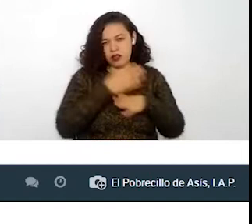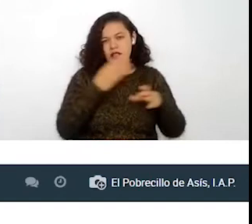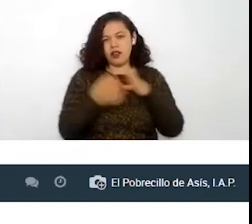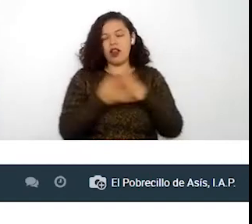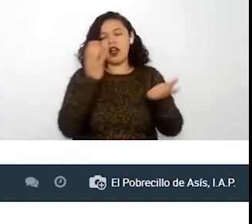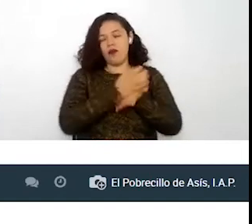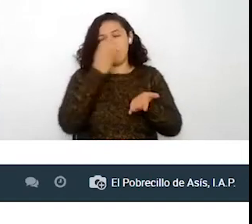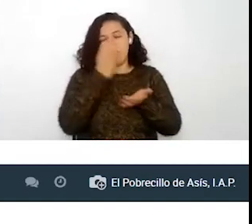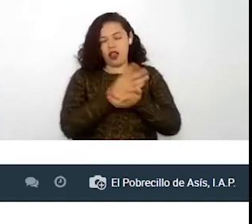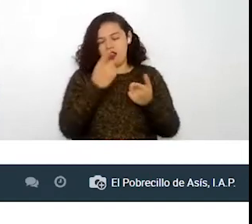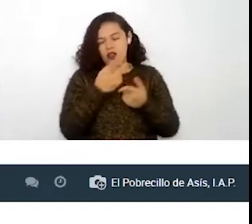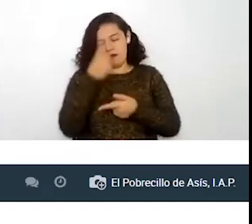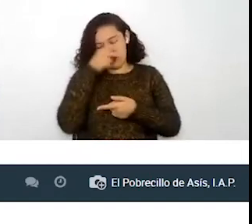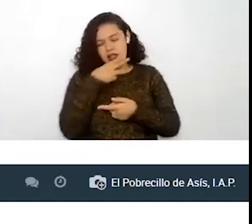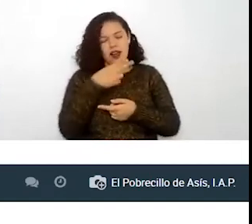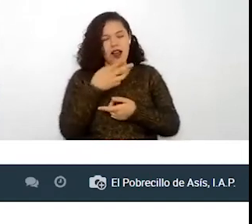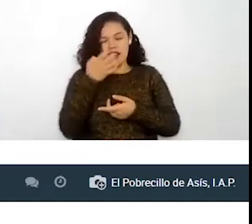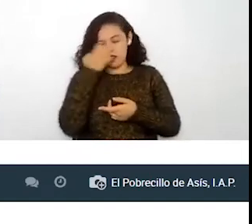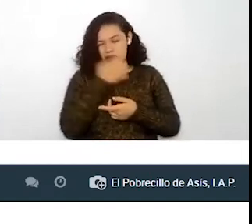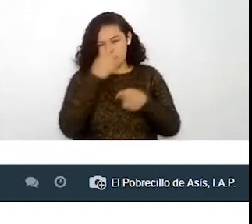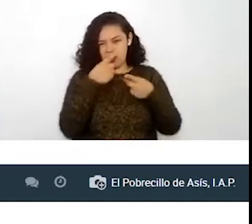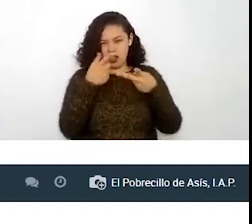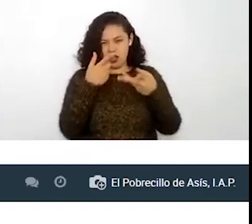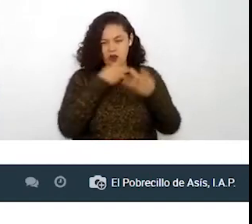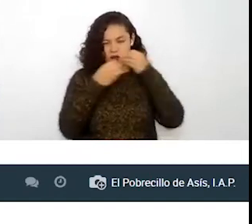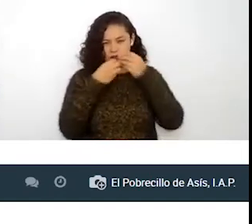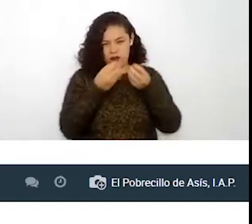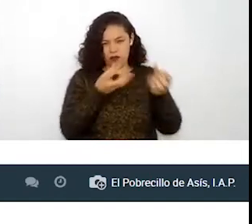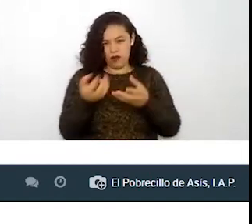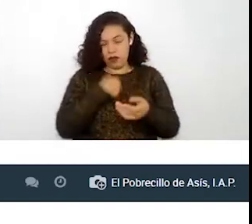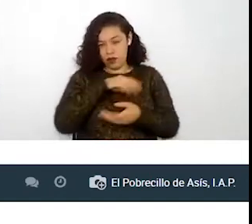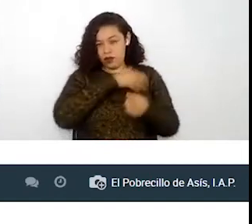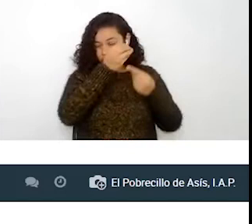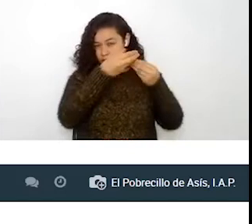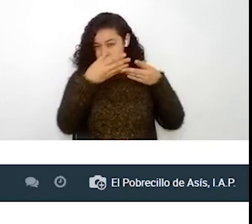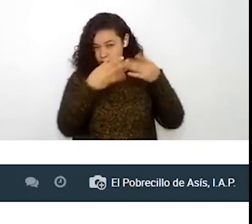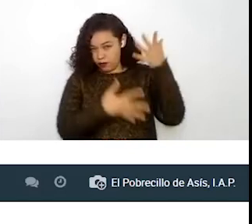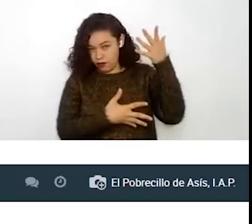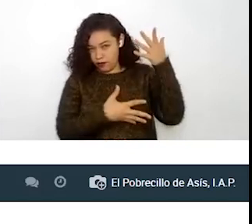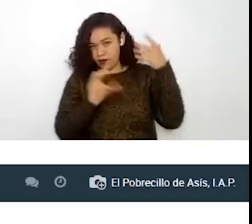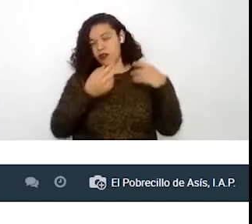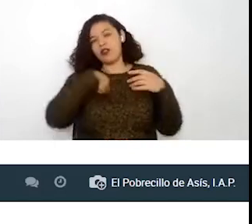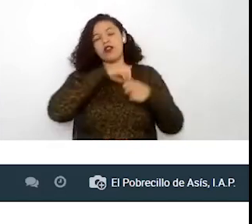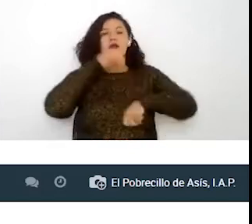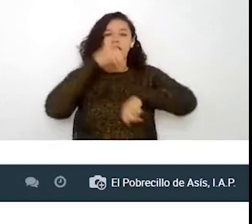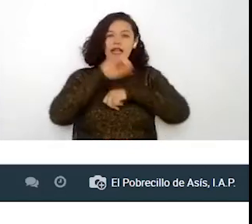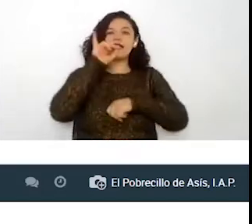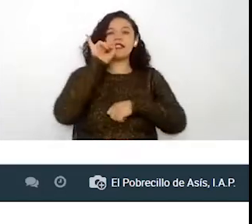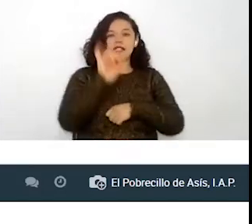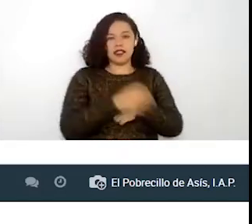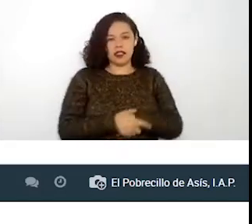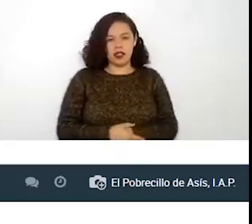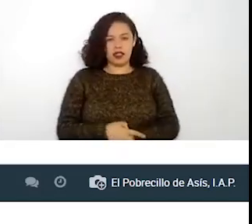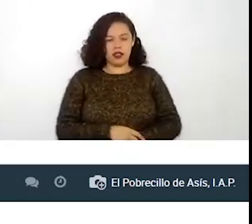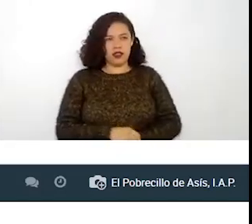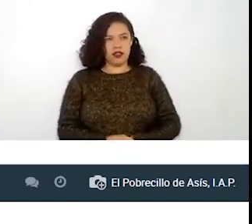etcétera nosotros podemos especificar si nosotros no vamos a dar todo esto vamos a especificar que si vamos a dar no en este caso